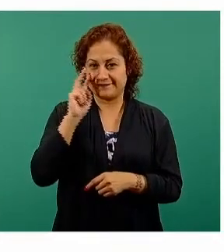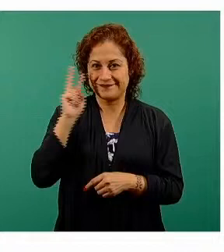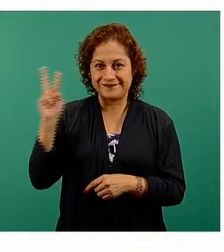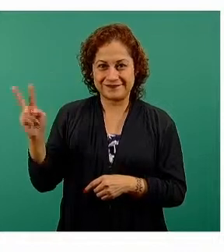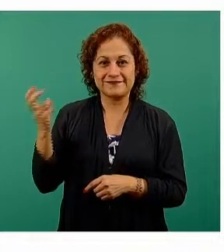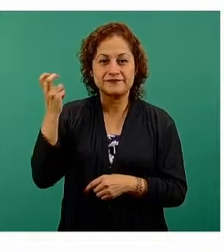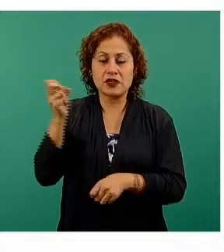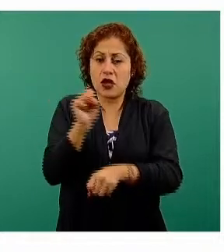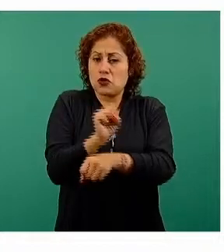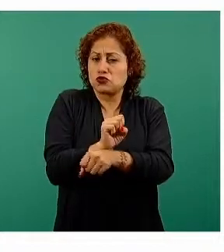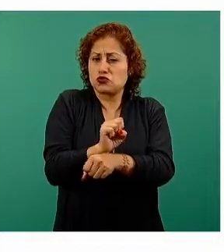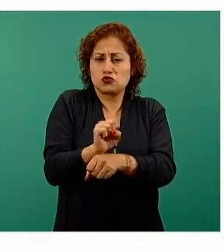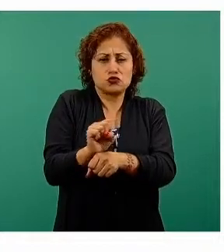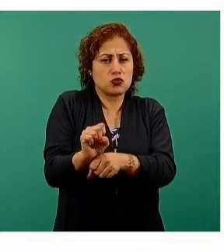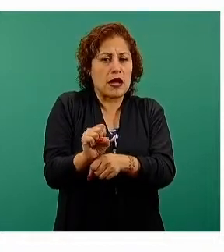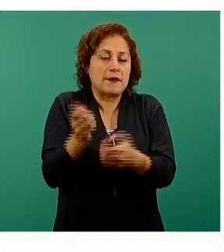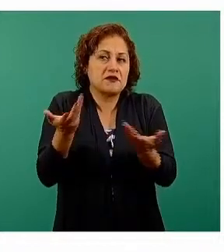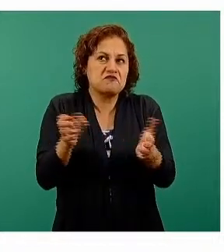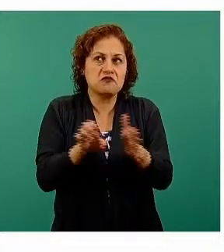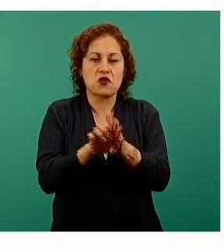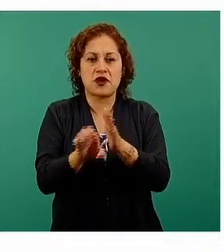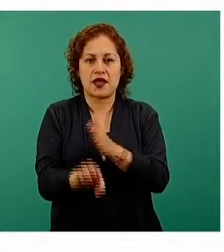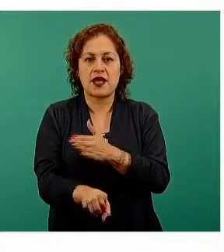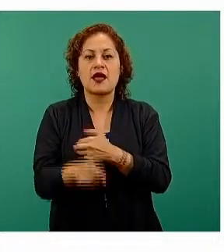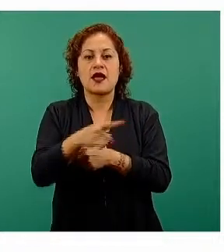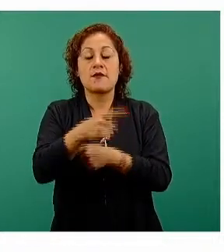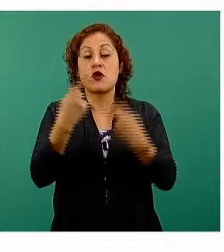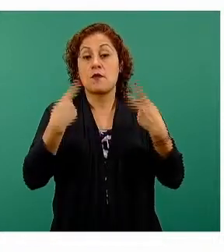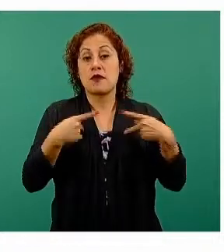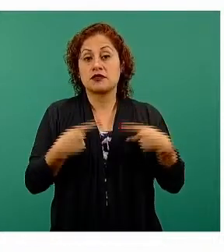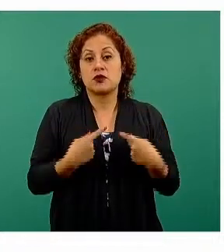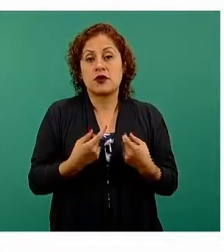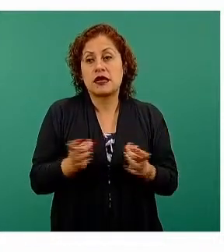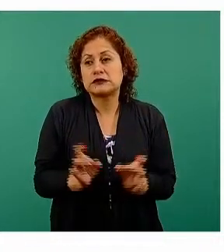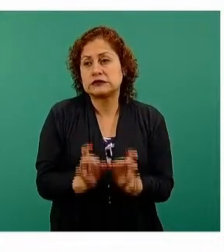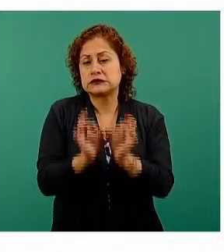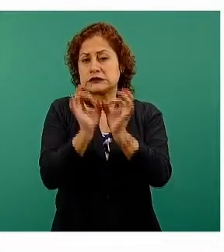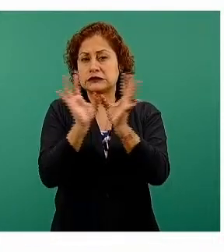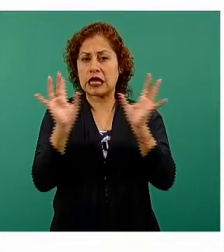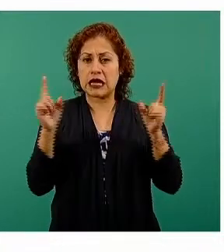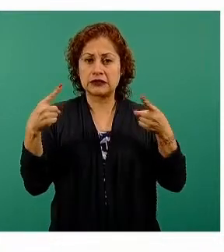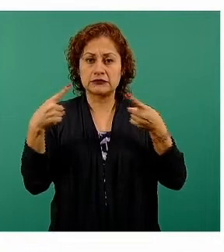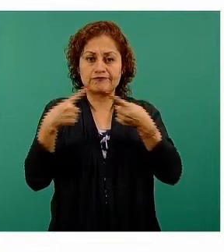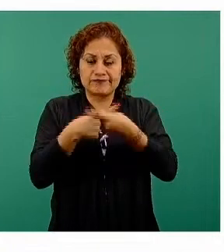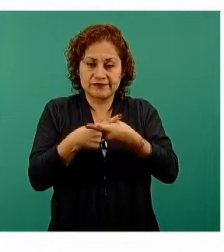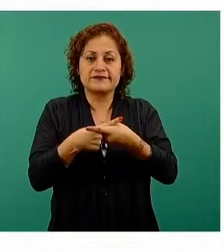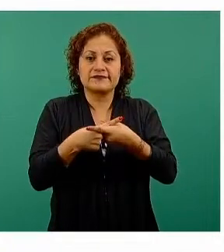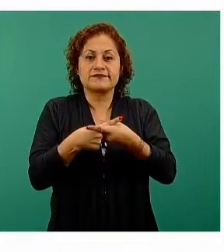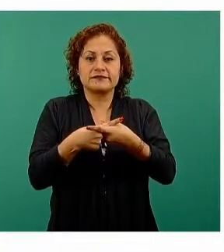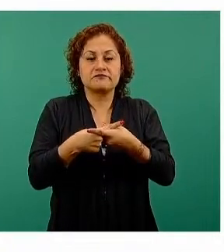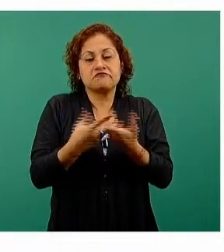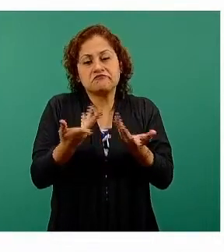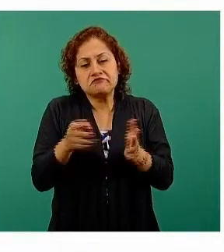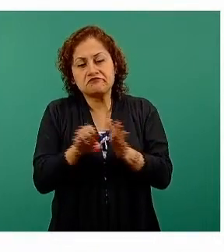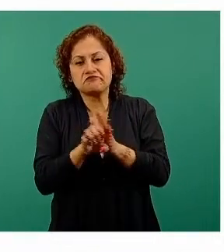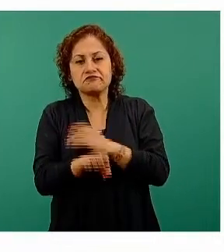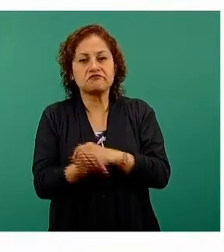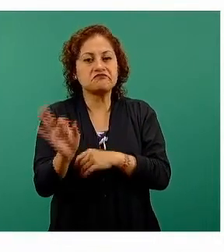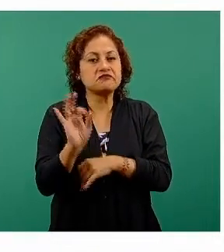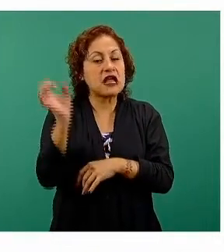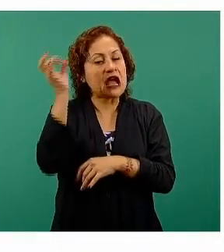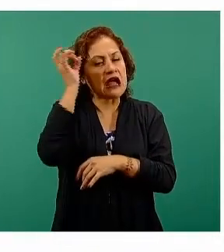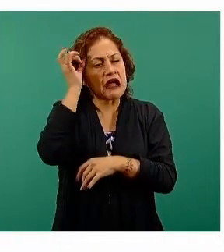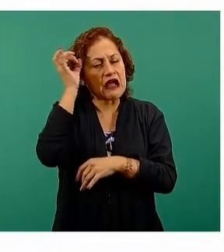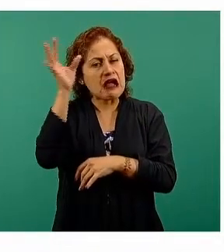Son tan leves que la gran mayoría de los casos, muchas veces pues, las personas pueden tener algo de dolor de cabeza o dolor en